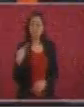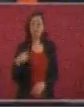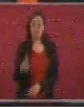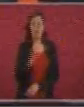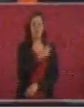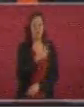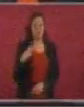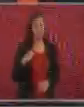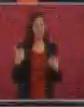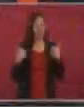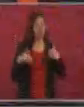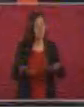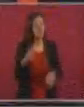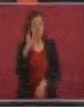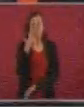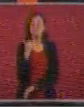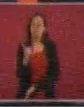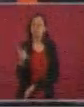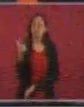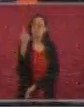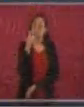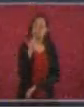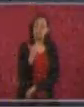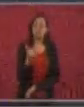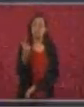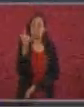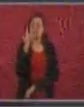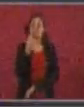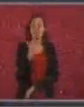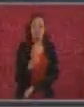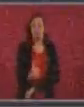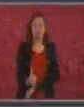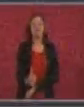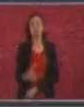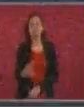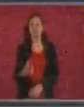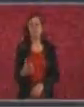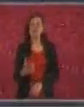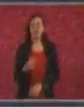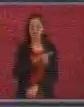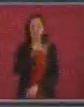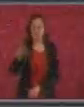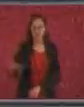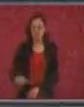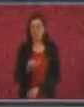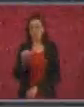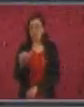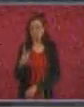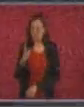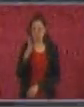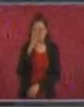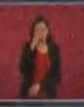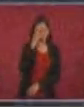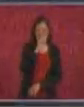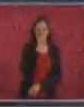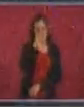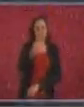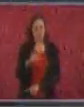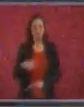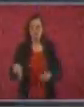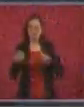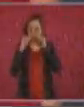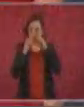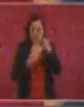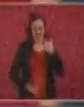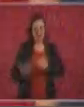senaduría de mayoría en la gran elección estatal, pero para el 2019 no gana más que